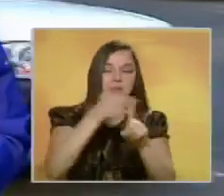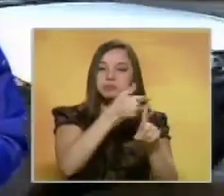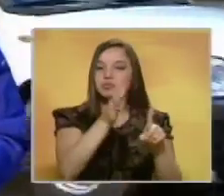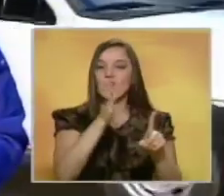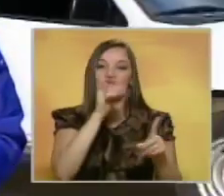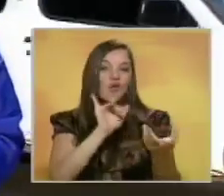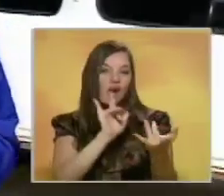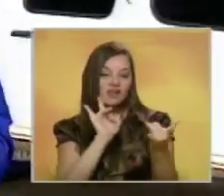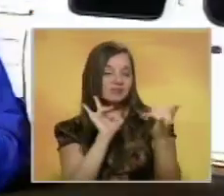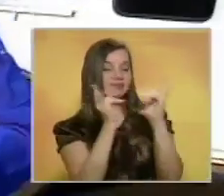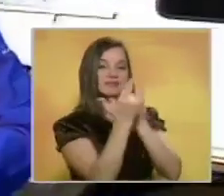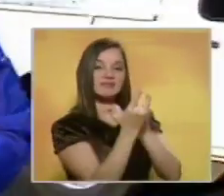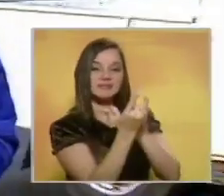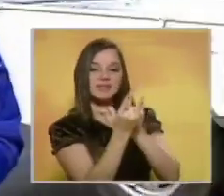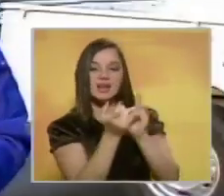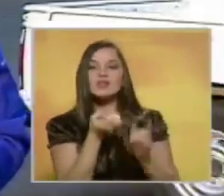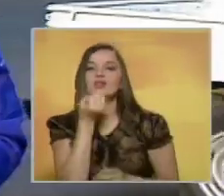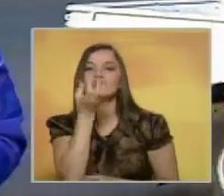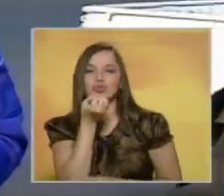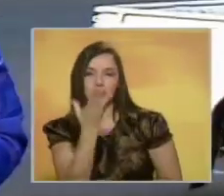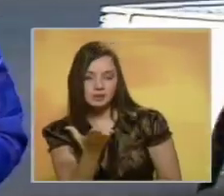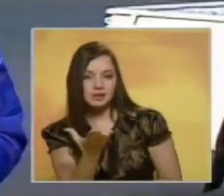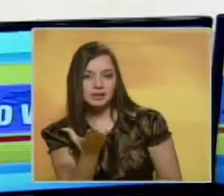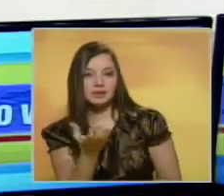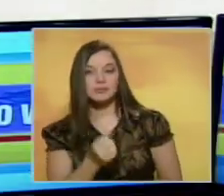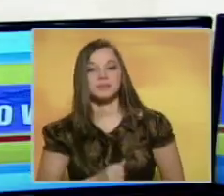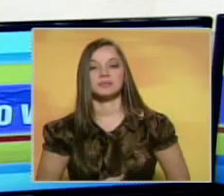hay paraíso, rompe el silencio.